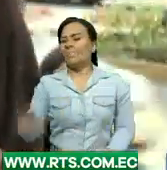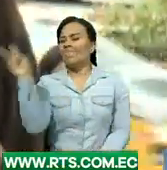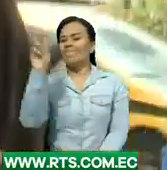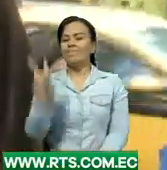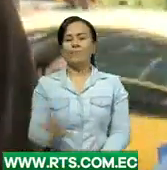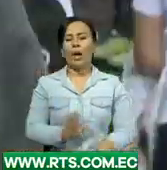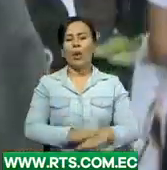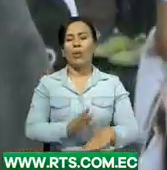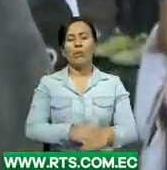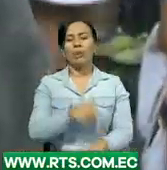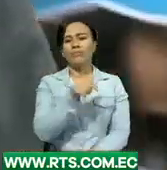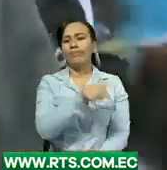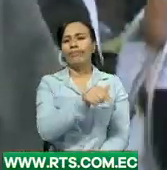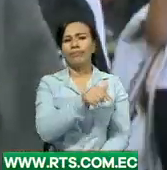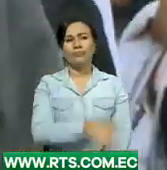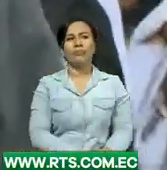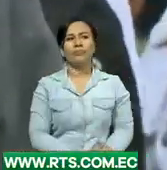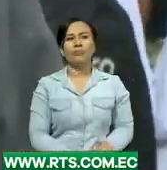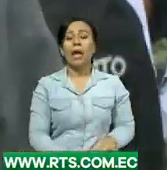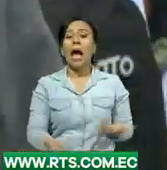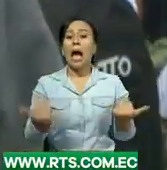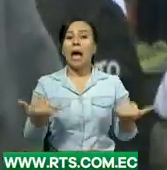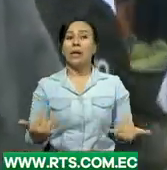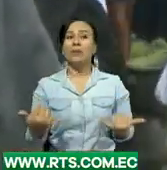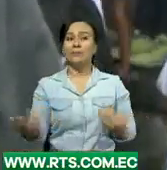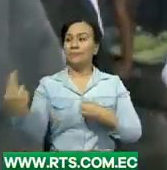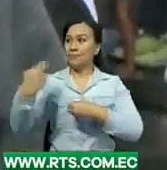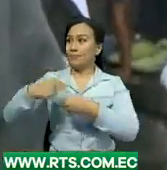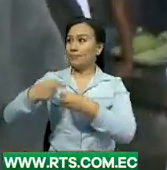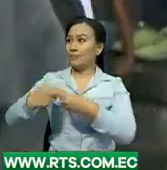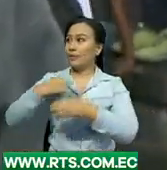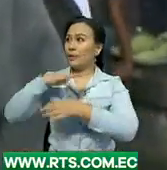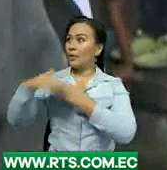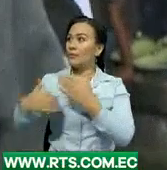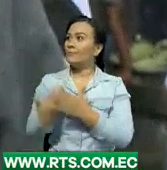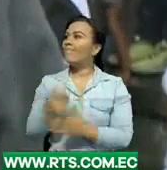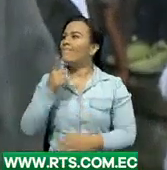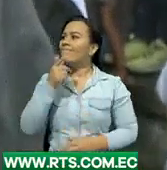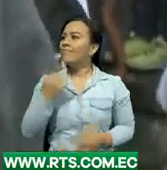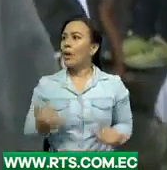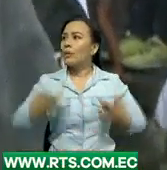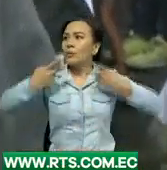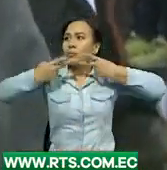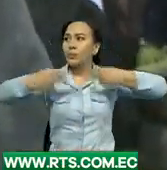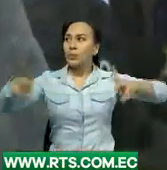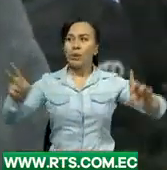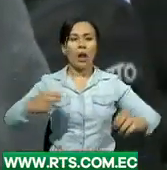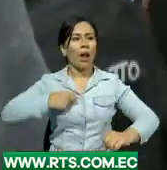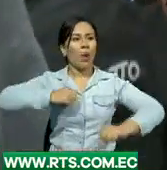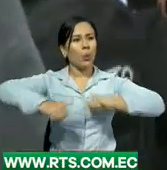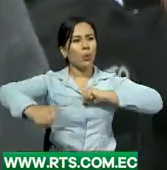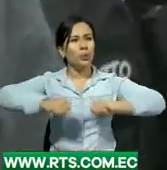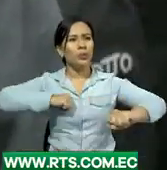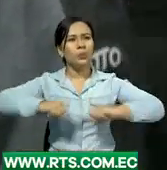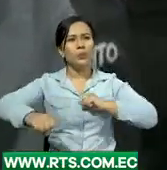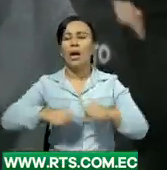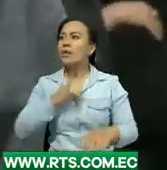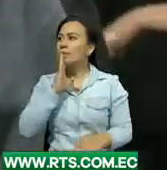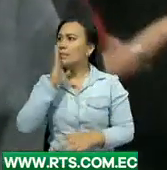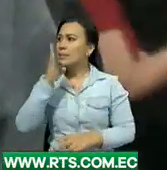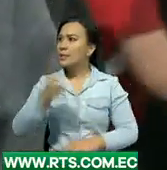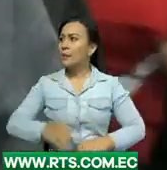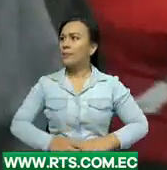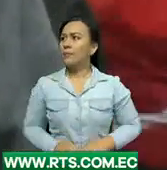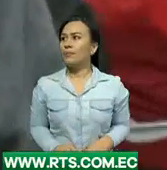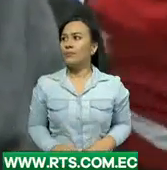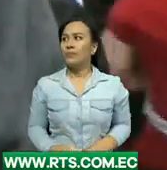de Chávez. Hoy se está haciendo patria en Venezuela, a partir de hoy se declara la lucha sin retorno. Vamos a hasta